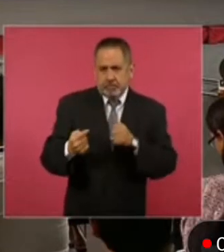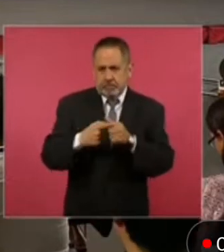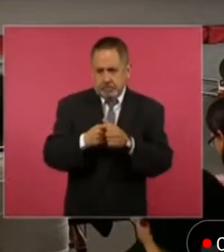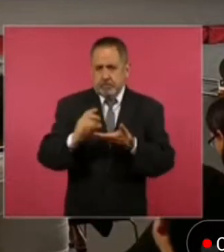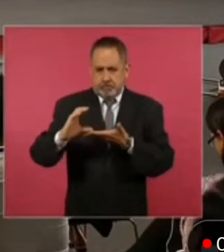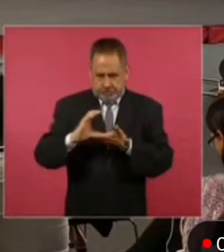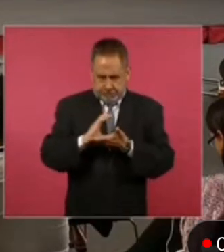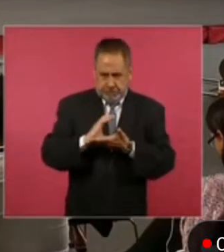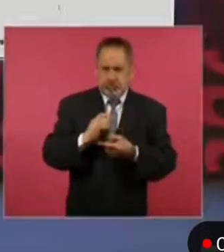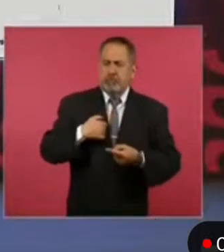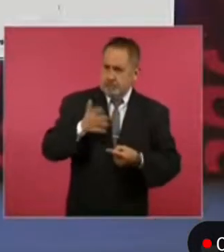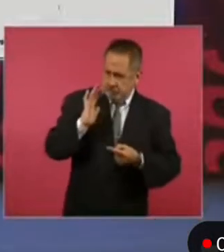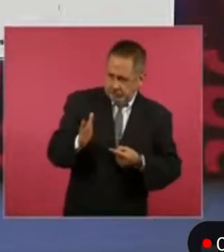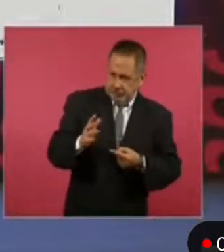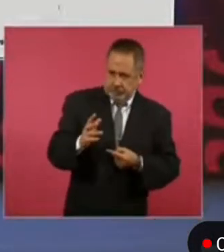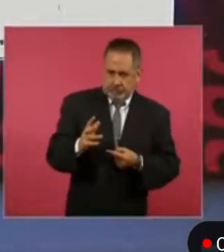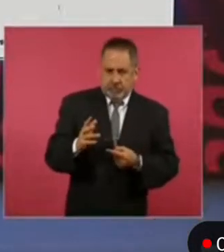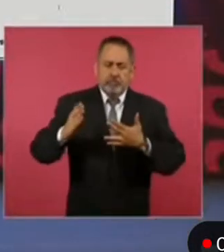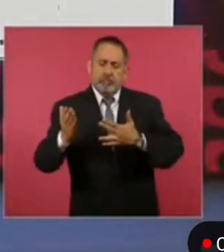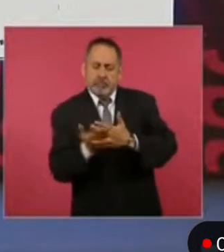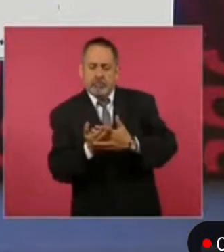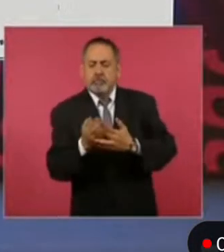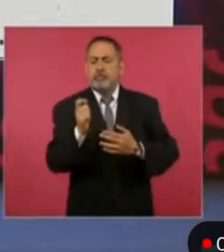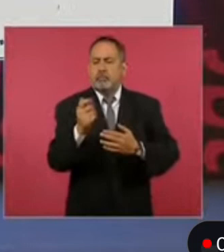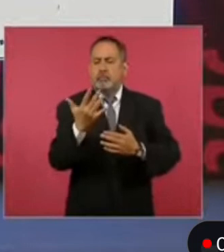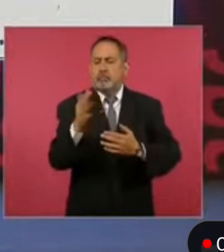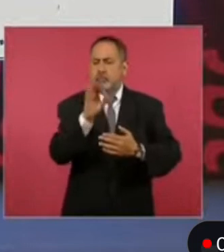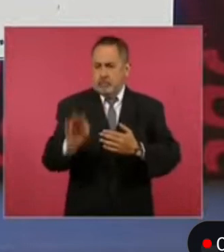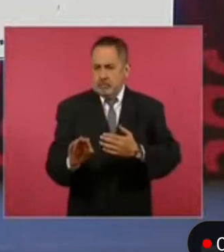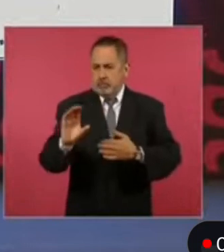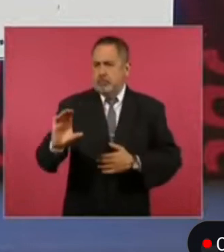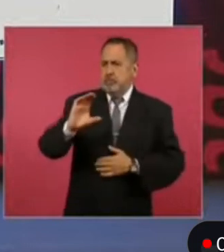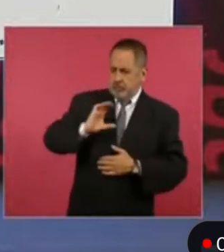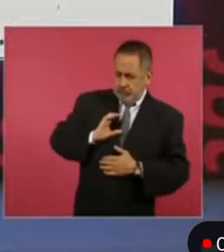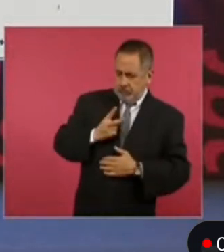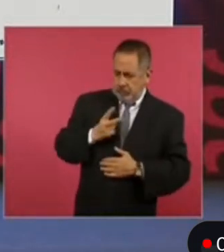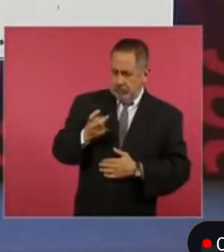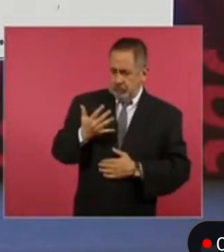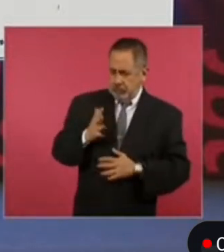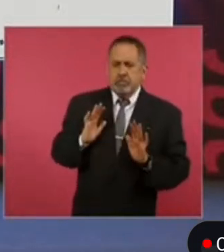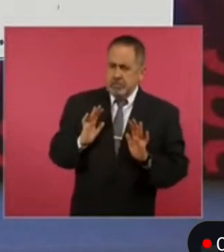anticipo equivalente al 50% del costo total.